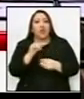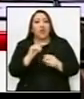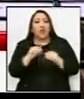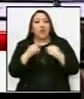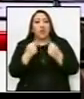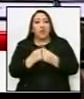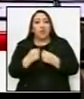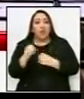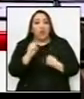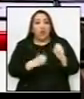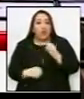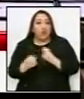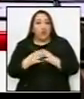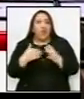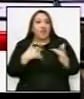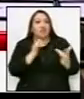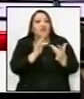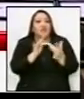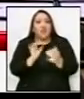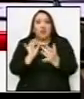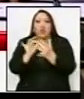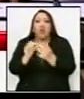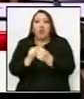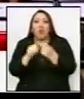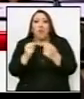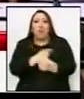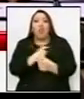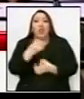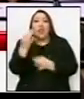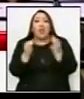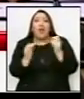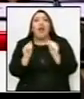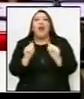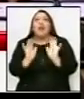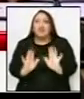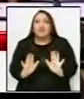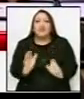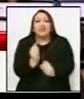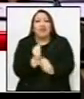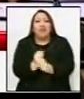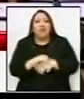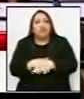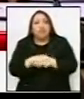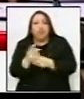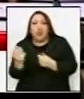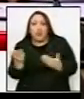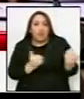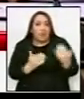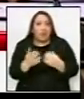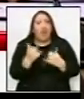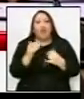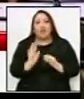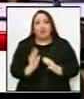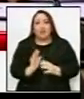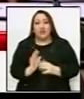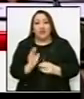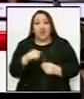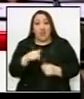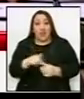criminal tiene nexos con poder económico, porque esa es la forma como va a venir el dinero. Y